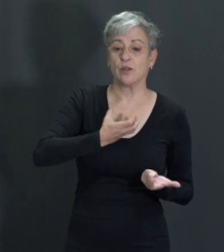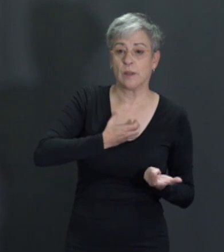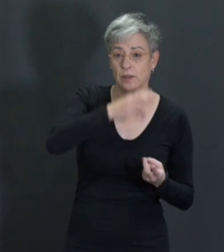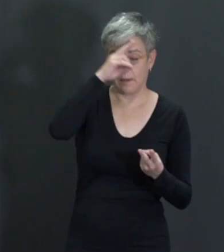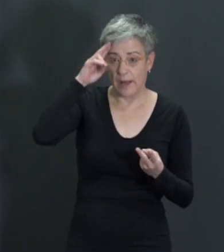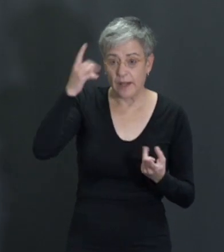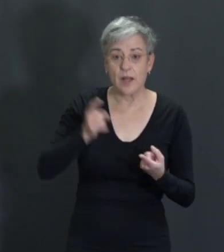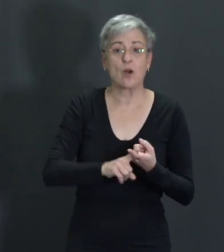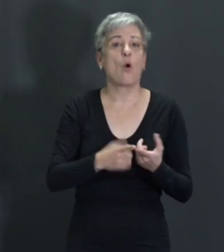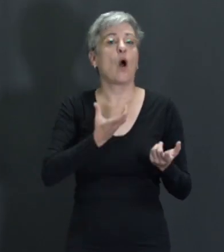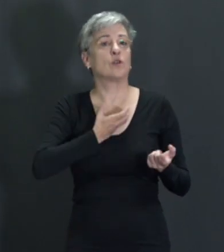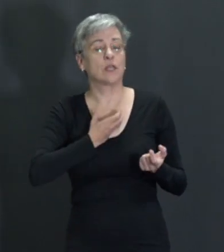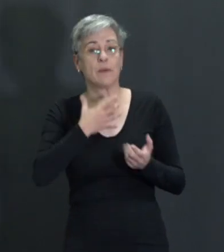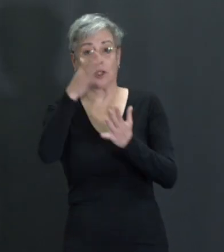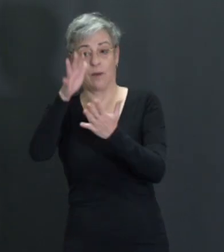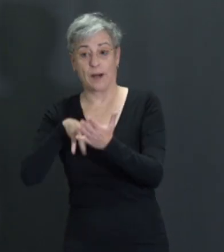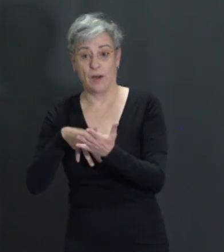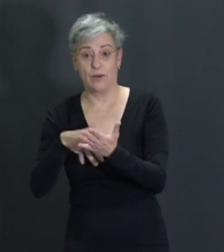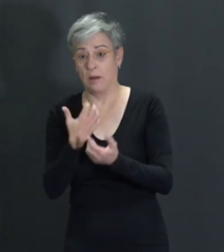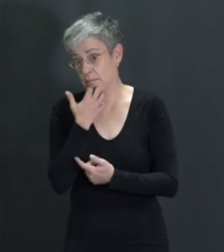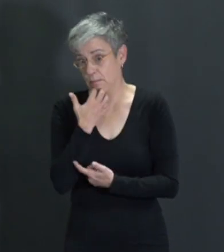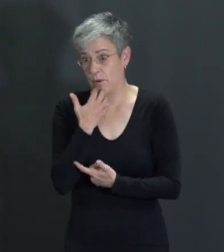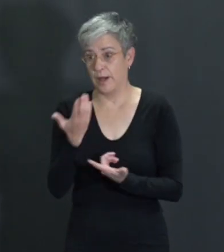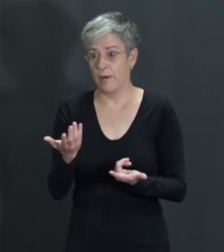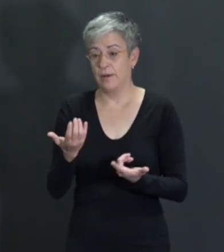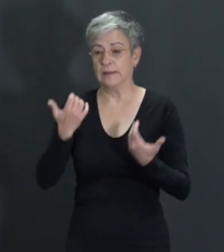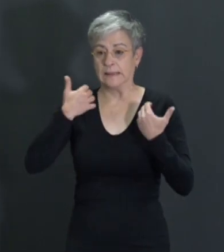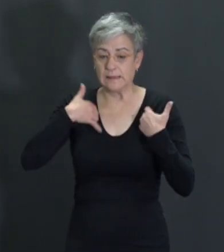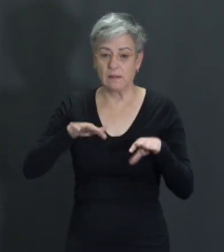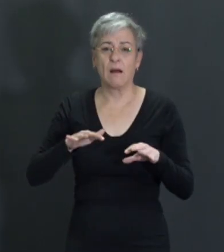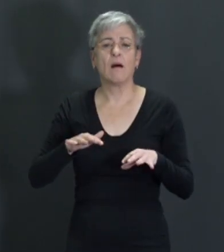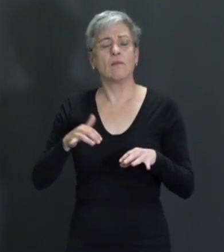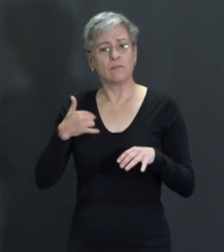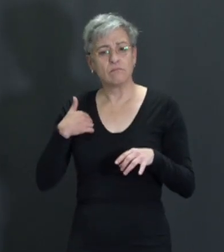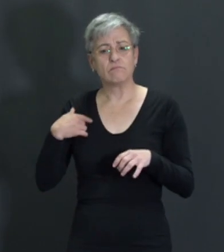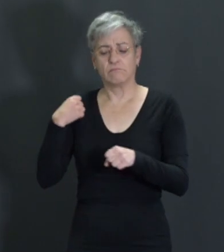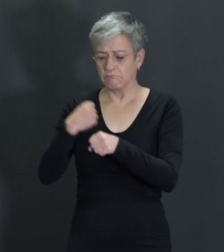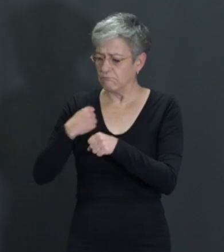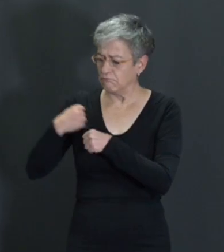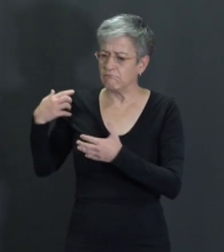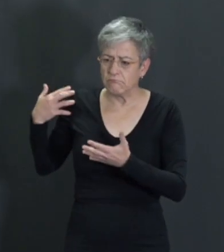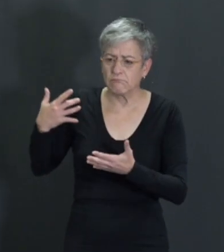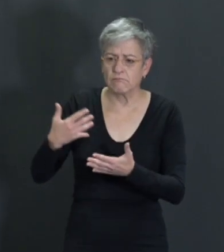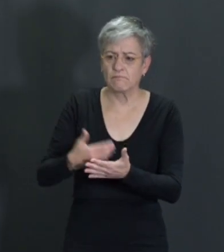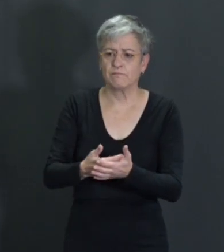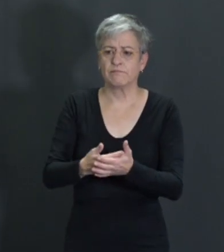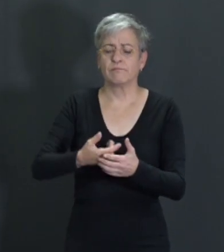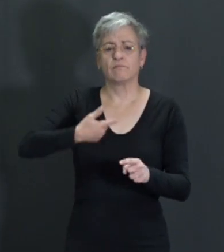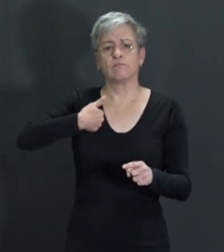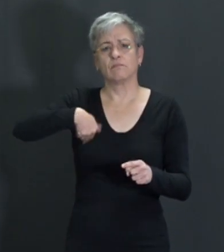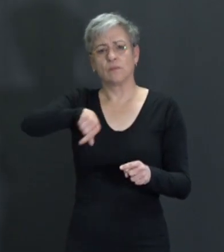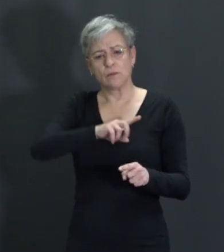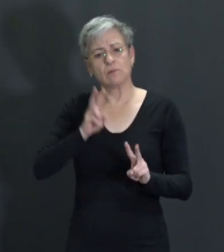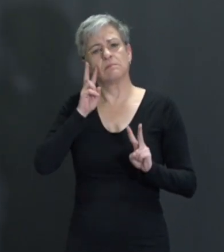o el Ayuntamiento de Barcelona, por ejemplo, pues ya han trabajado mucho y todos hemos podido comprobar